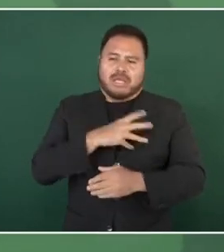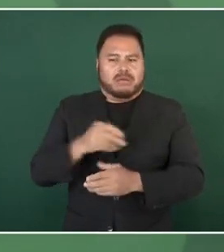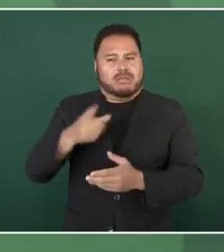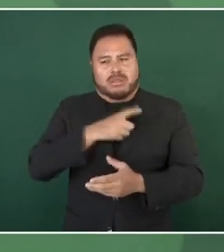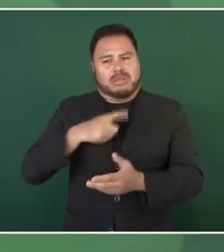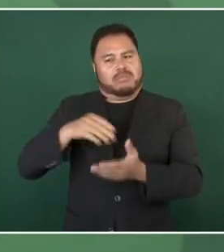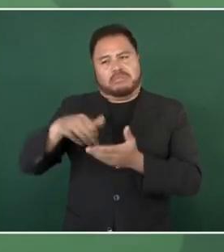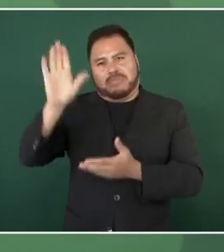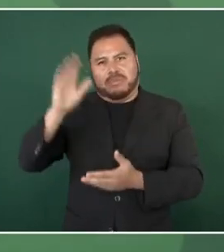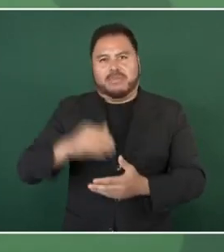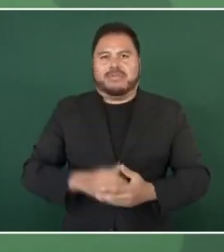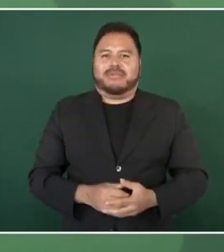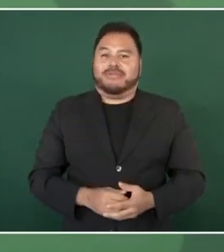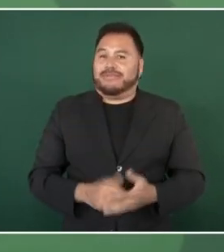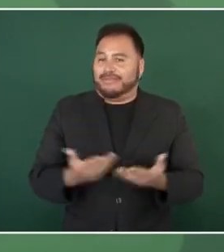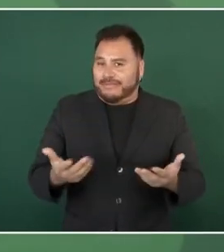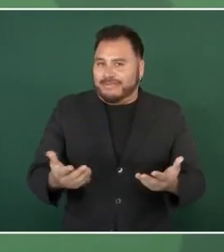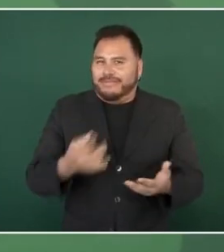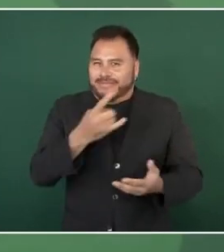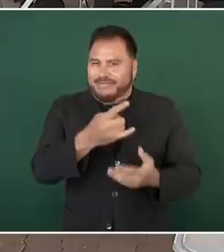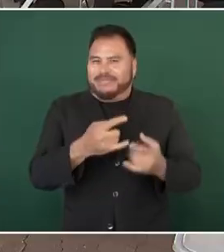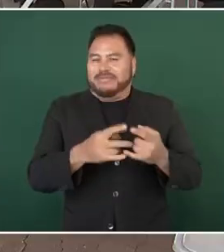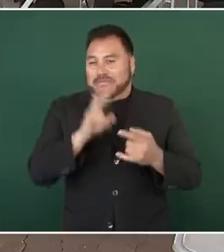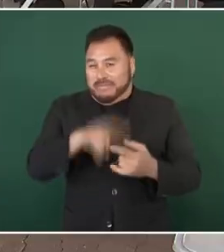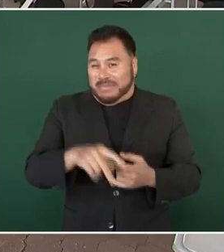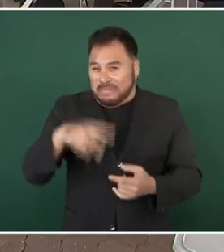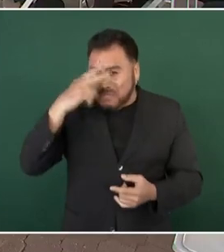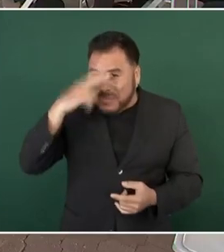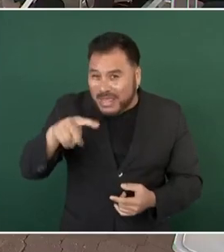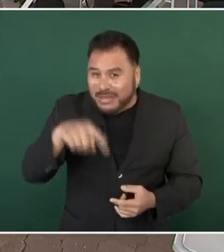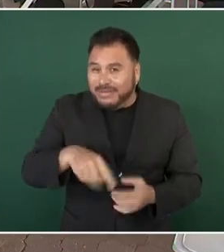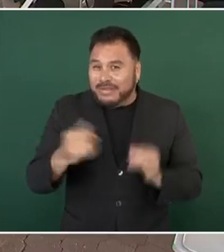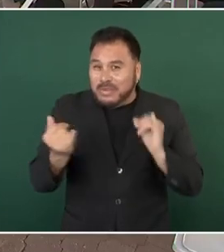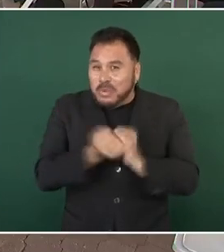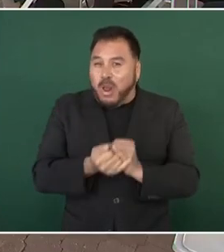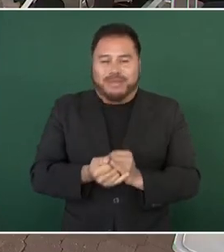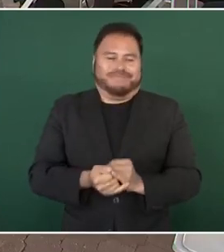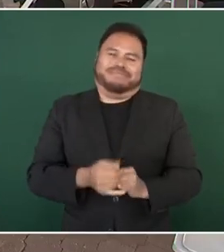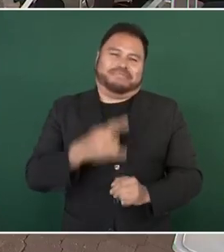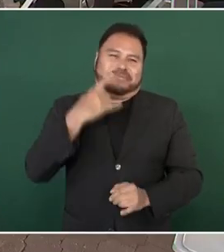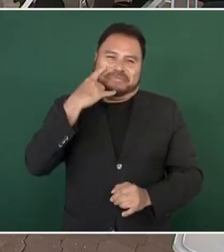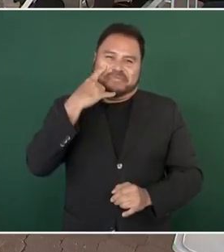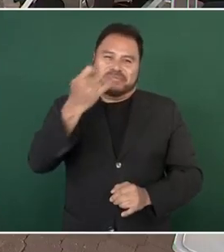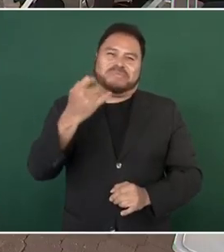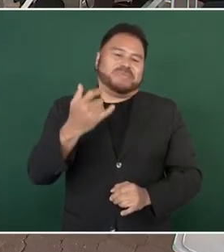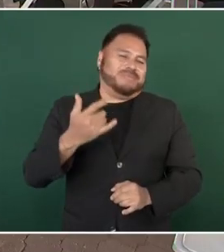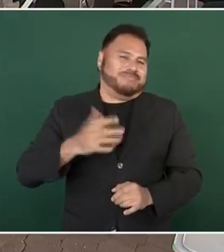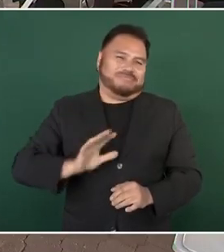Eso es muy raro en México.